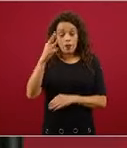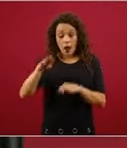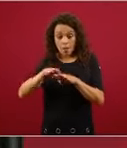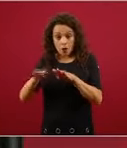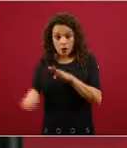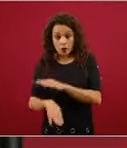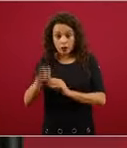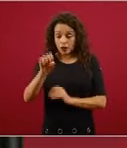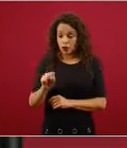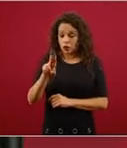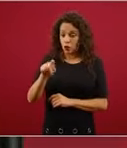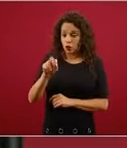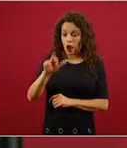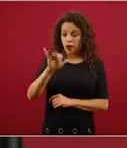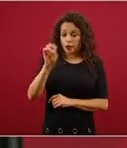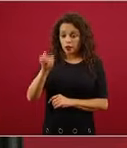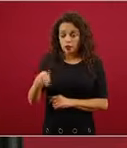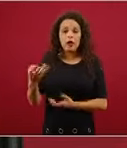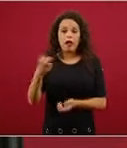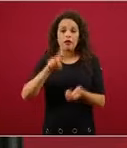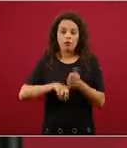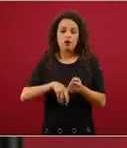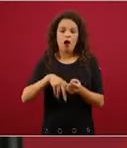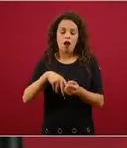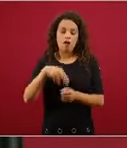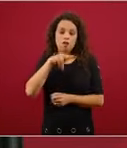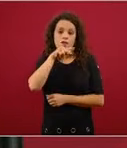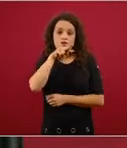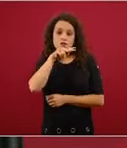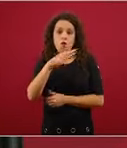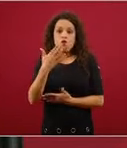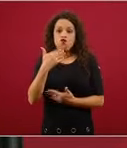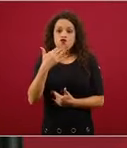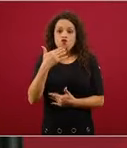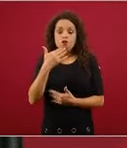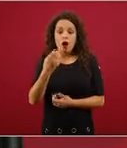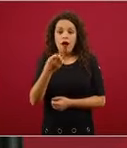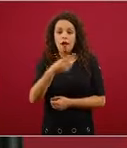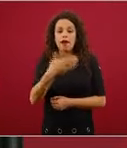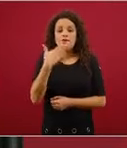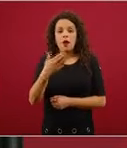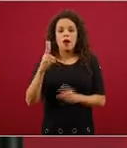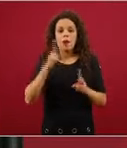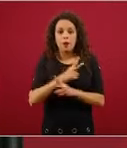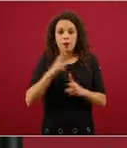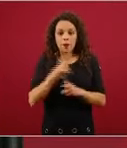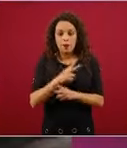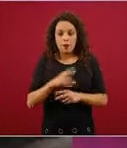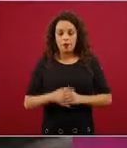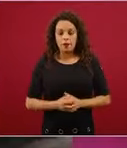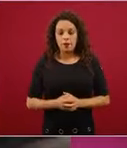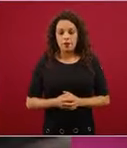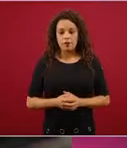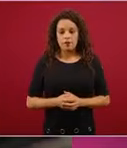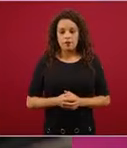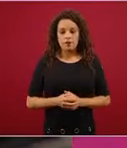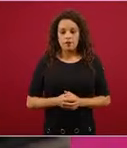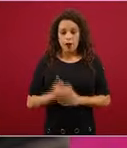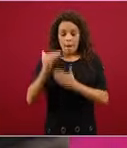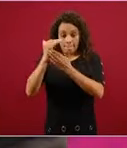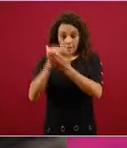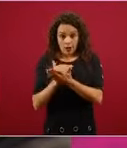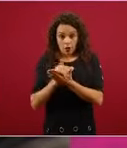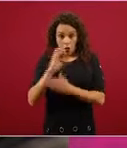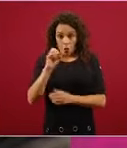una señal muy preocupante, pero si ya llega con mucho menor porcentaje de saturación de oxígeno, quiere decir que ha